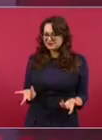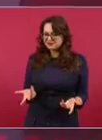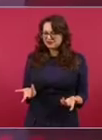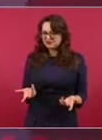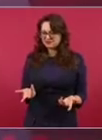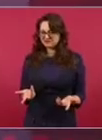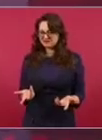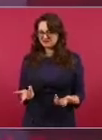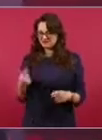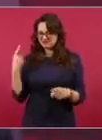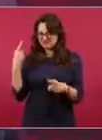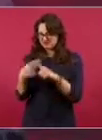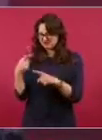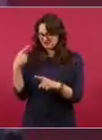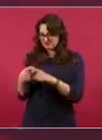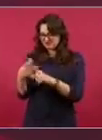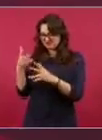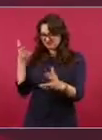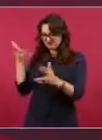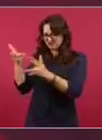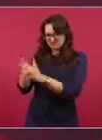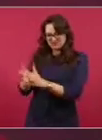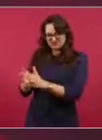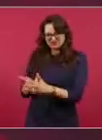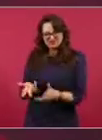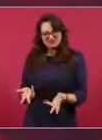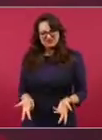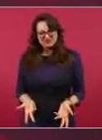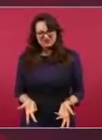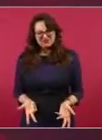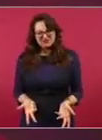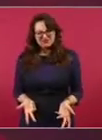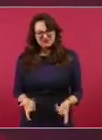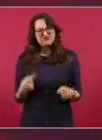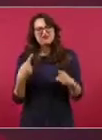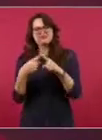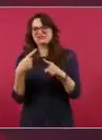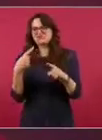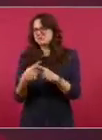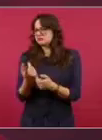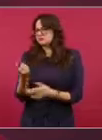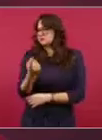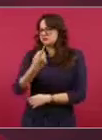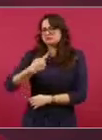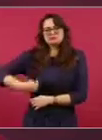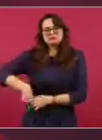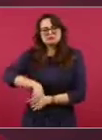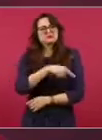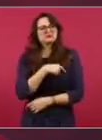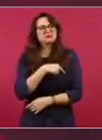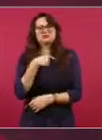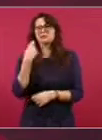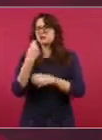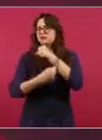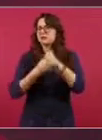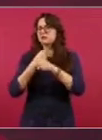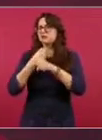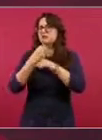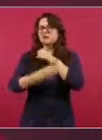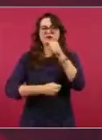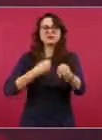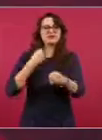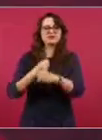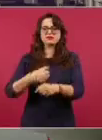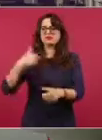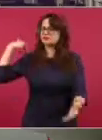siempre hemos luchado de manera pacífica. Este movimiento ha sido, es